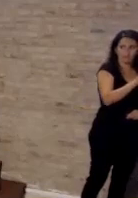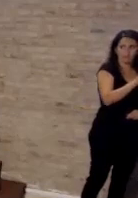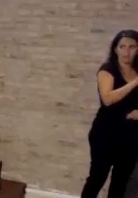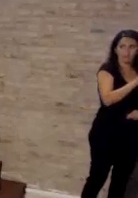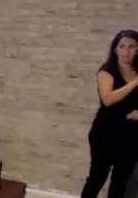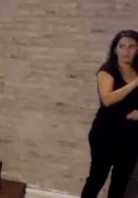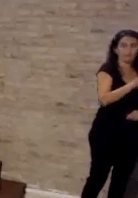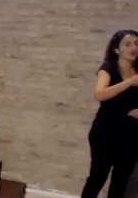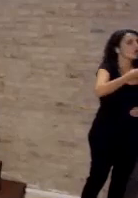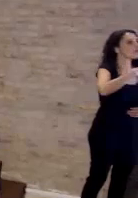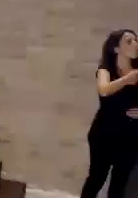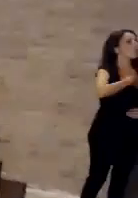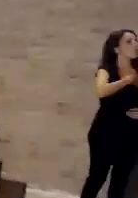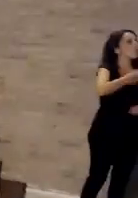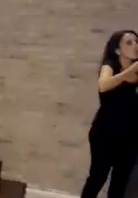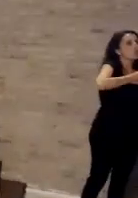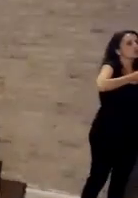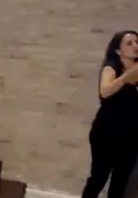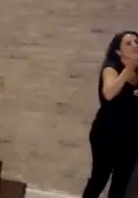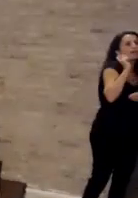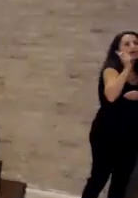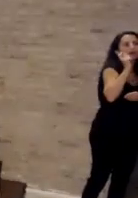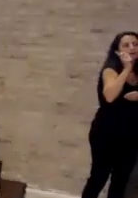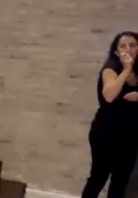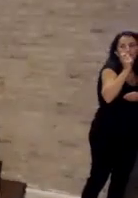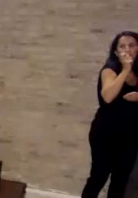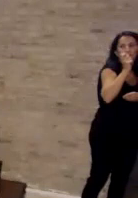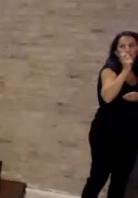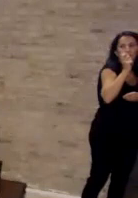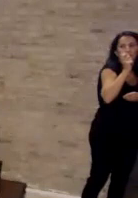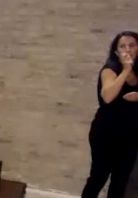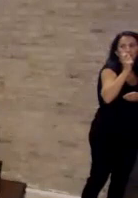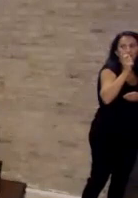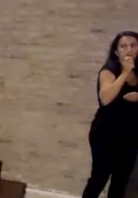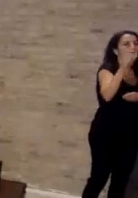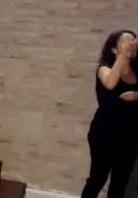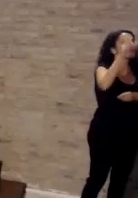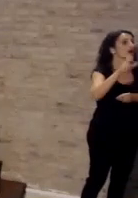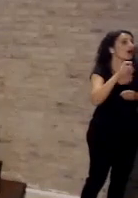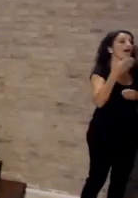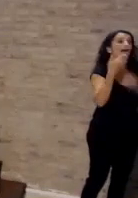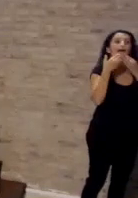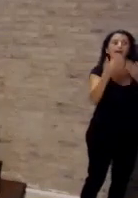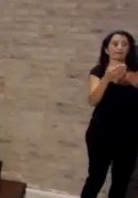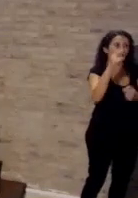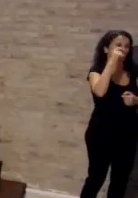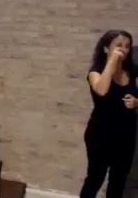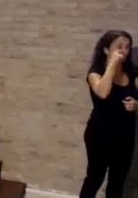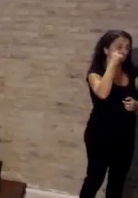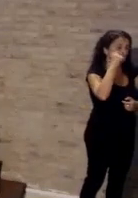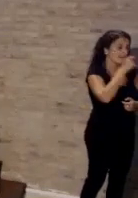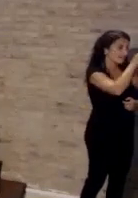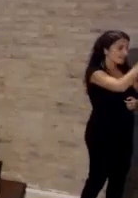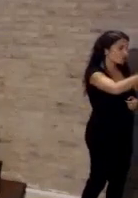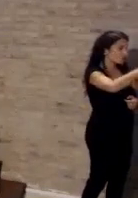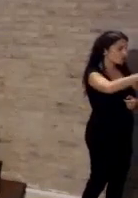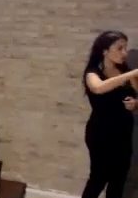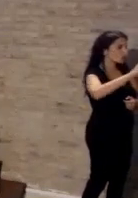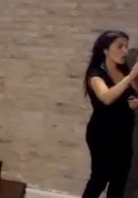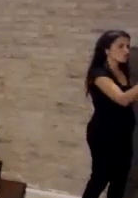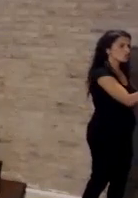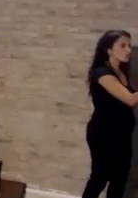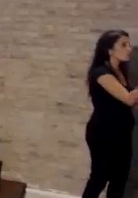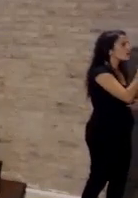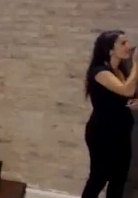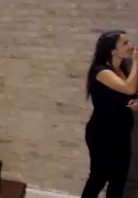entiende claro el curso para Quiénes fue para Micaela claro por Micaela y fue para gente que